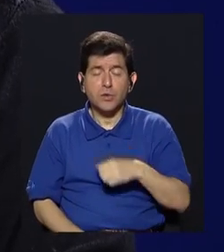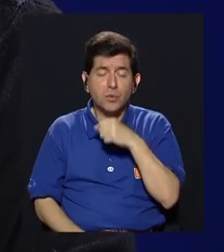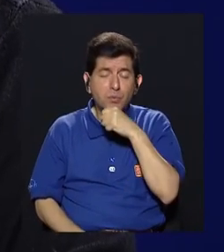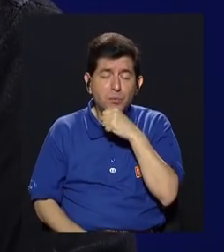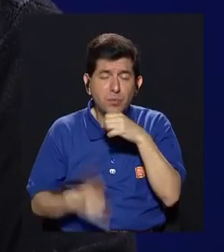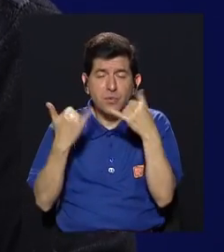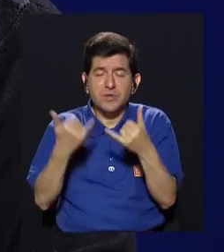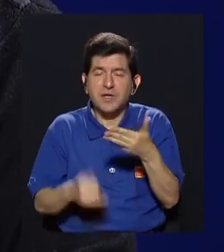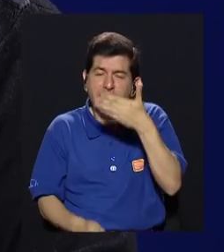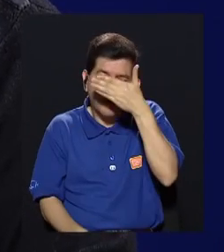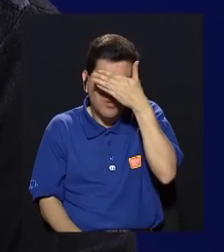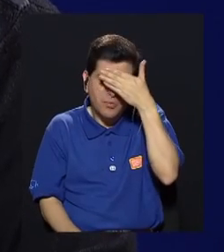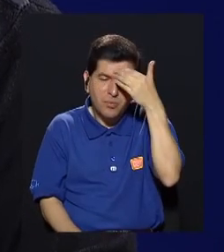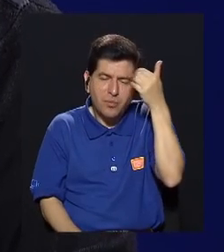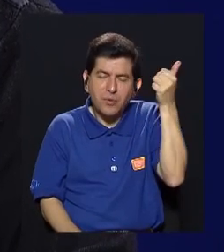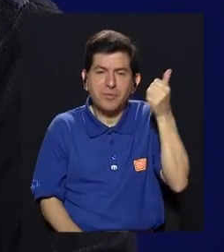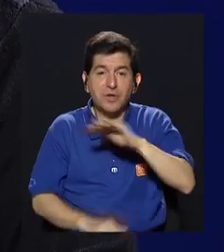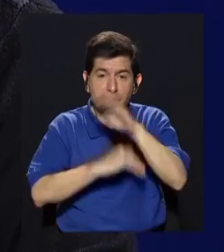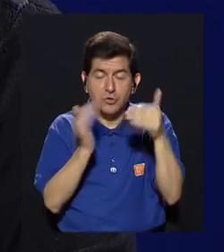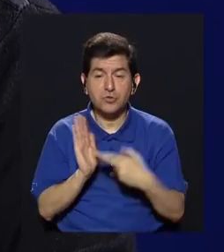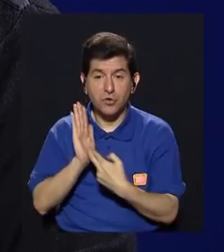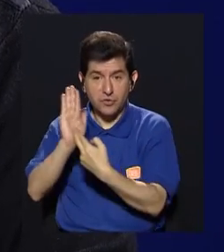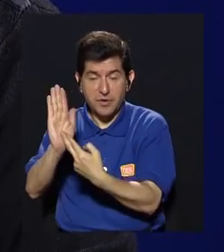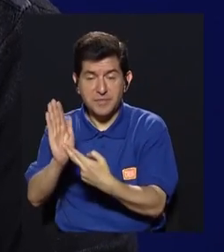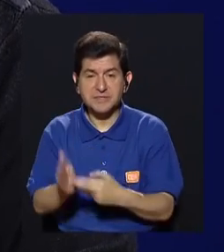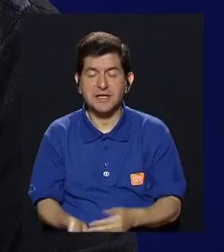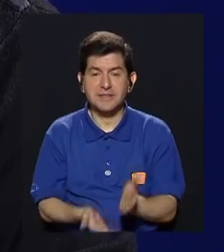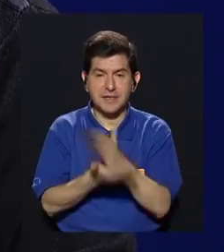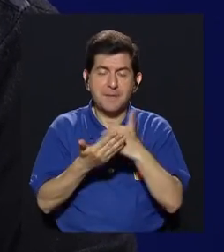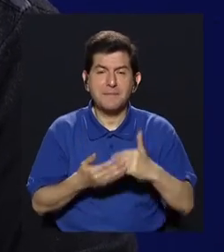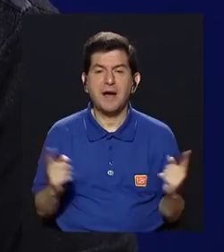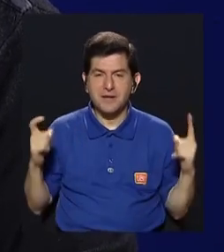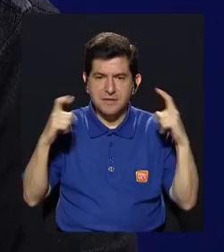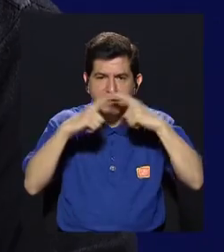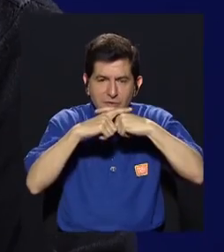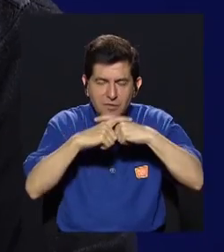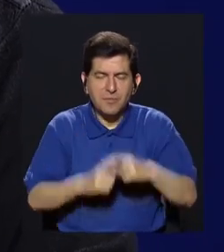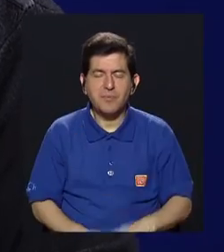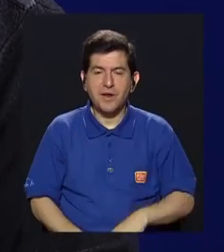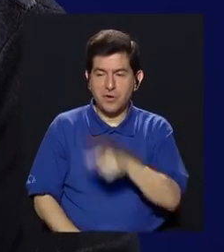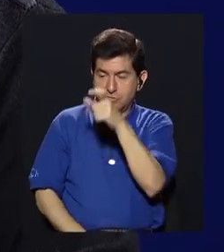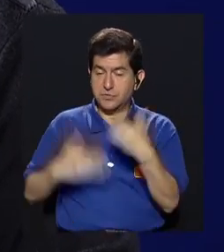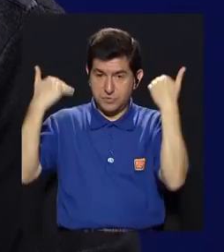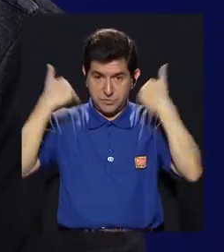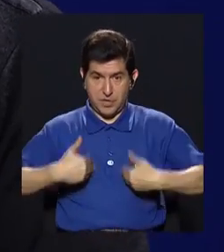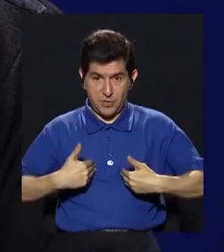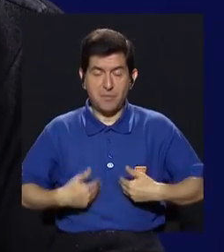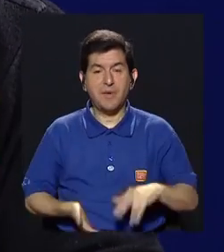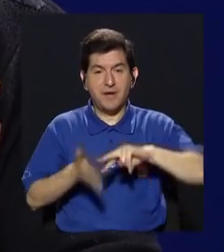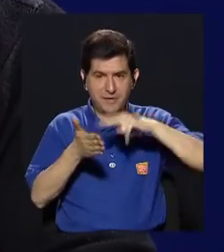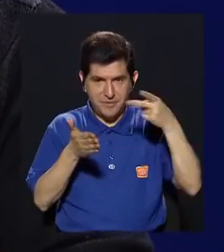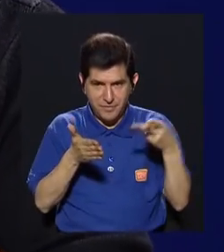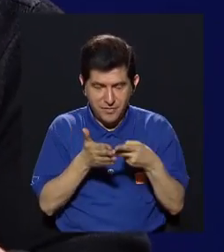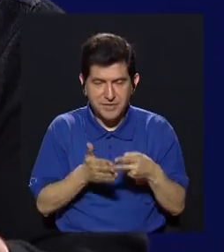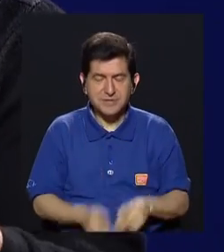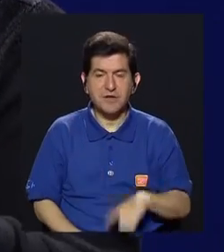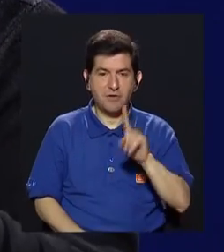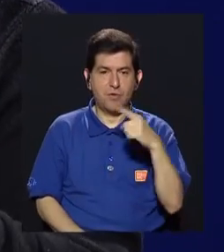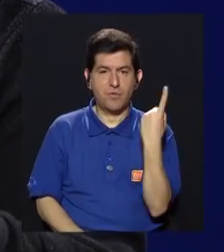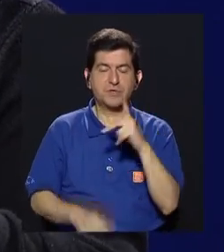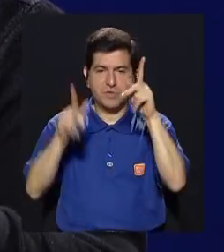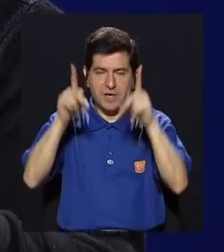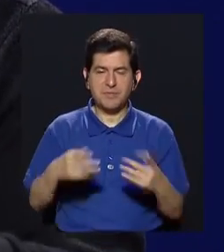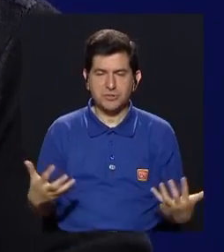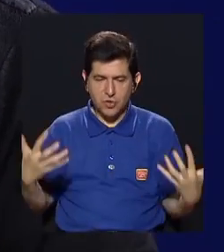ya que está con el olvido todos representan no sé alguna faceta de la complejidad humana que que yo creo que al final vienen a ser como con un solo